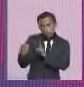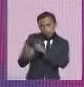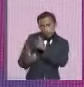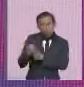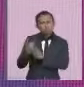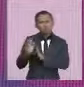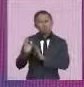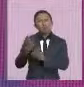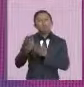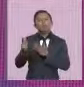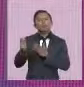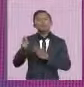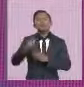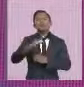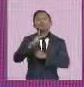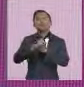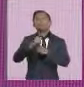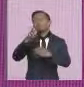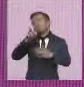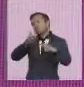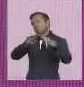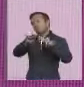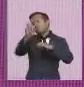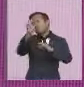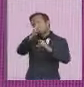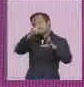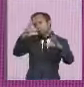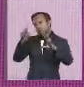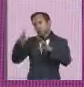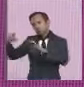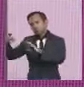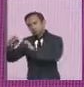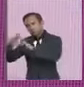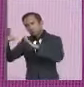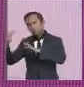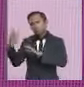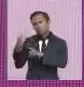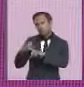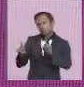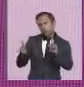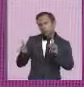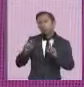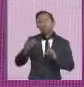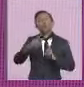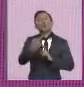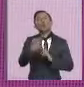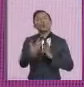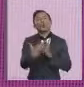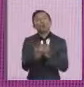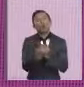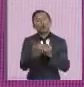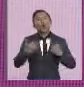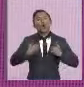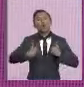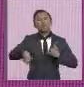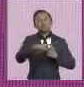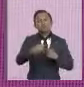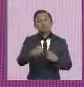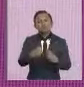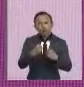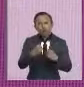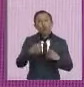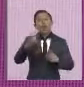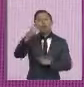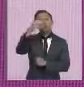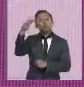país. Te invito a que lo hagamos juntos, los jóvenes con su potencia, los adultos con su experiencia,